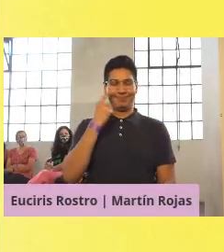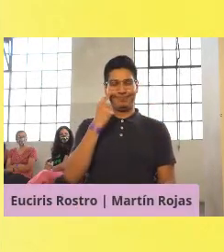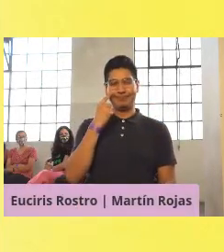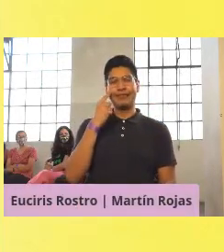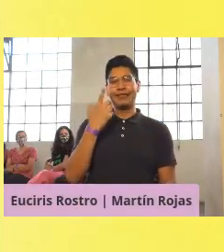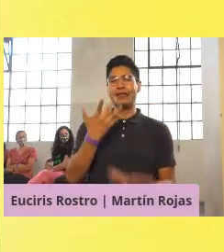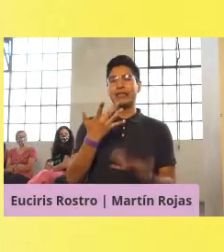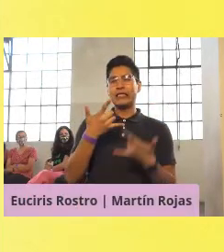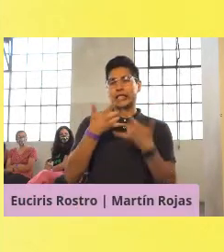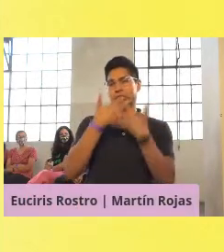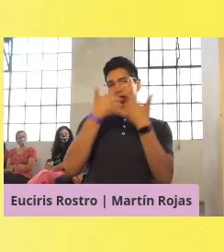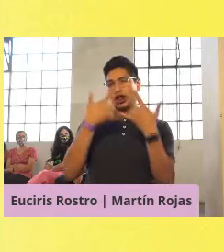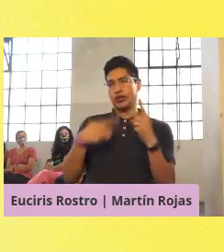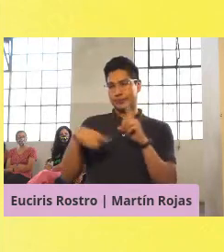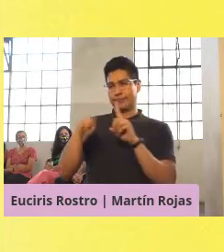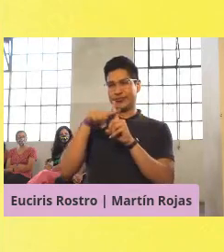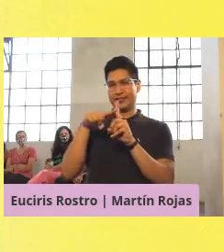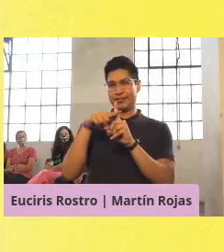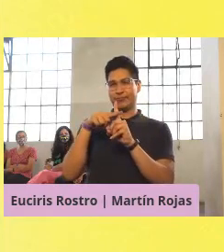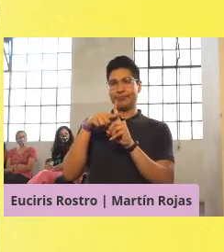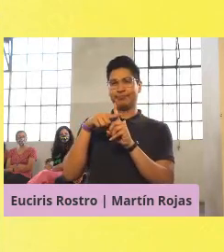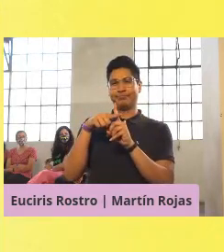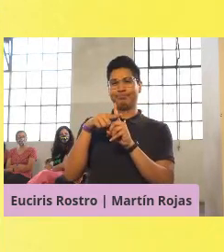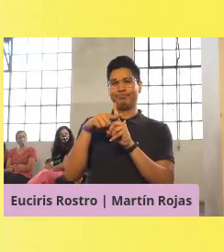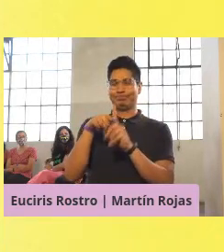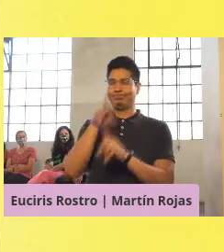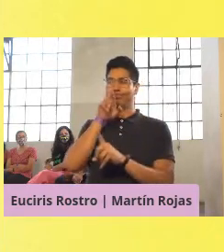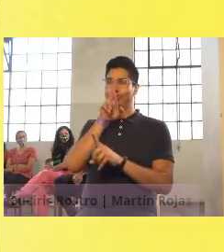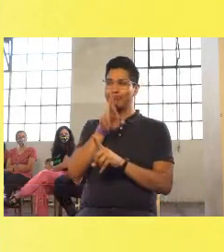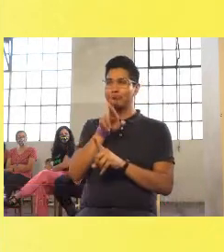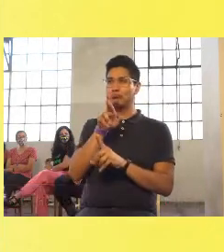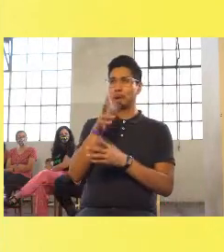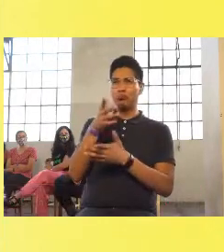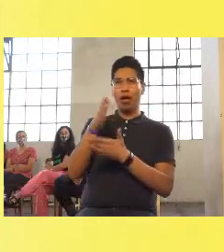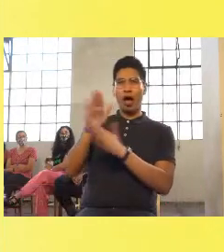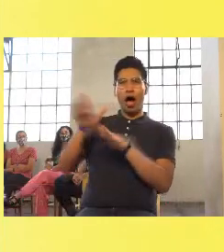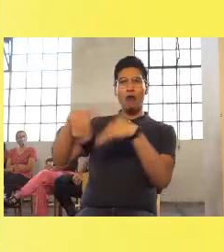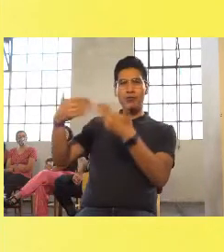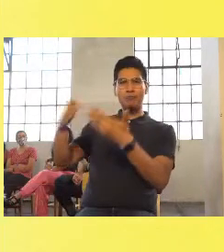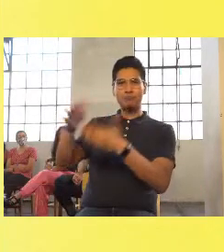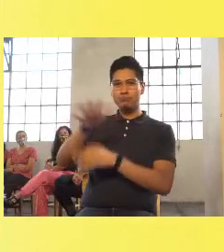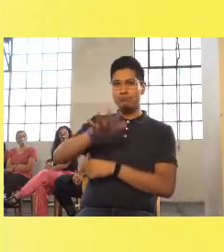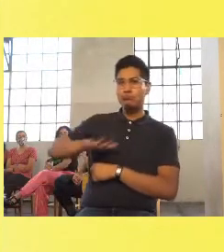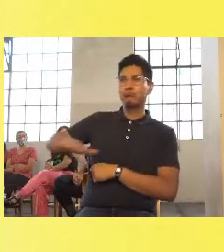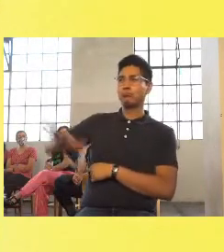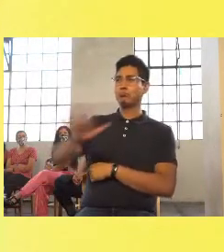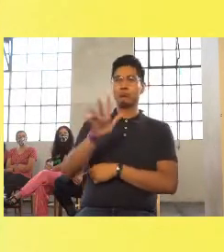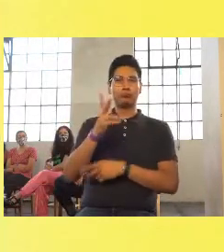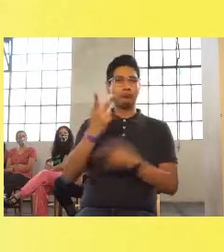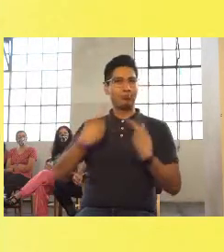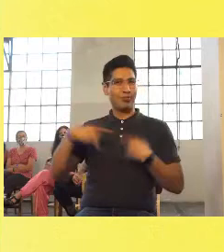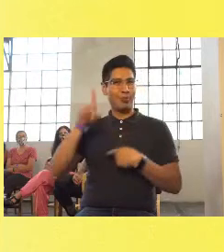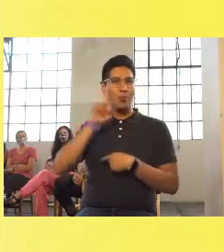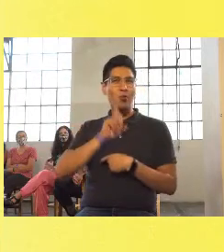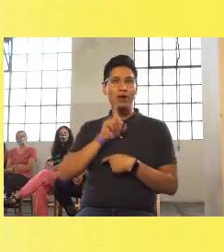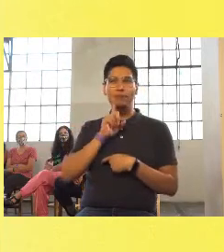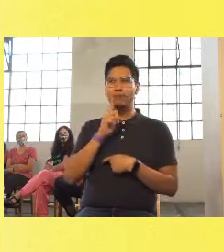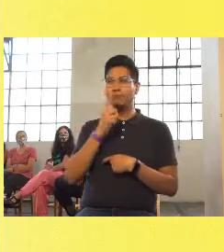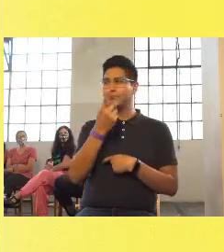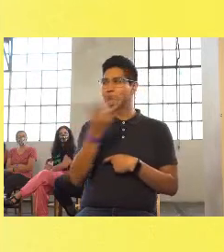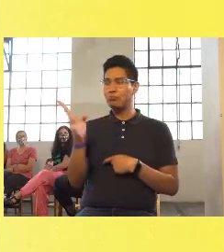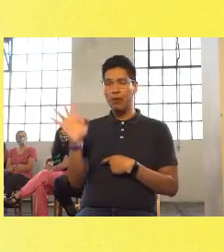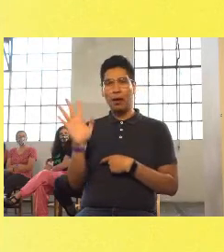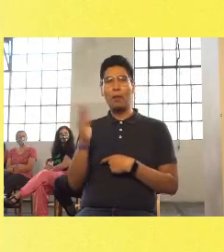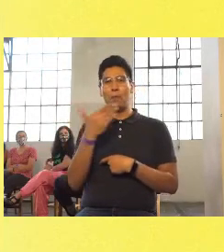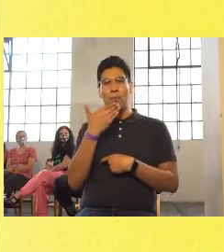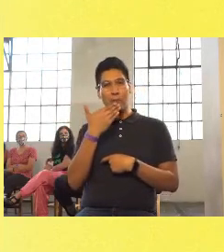impacto positivo, evidentemente mucha como empatía y mujeres que se veían en el planteamiento,